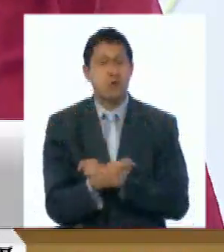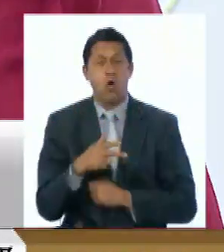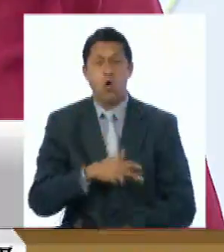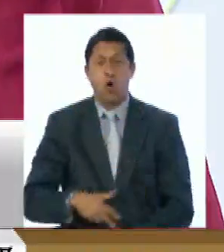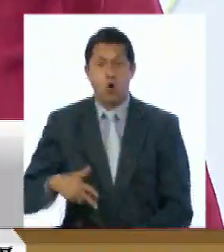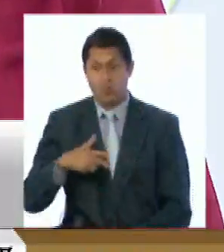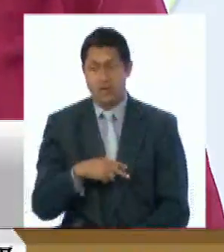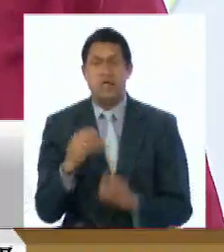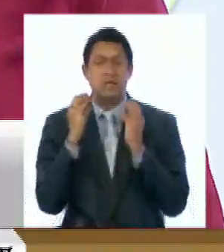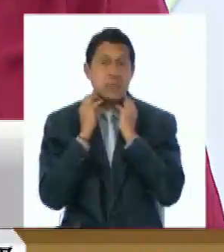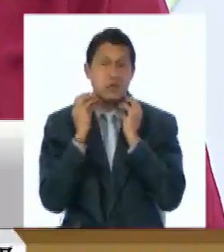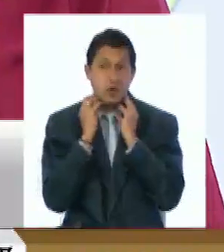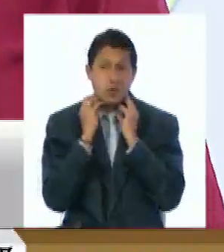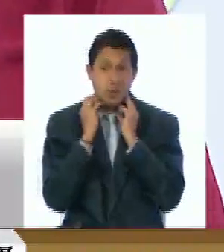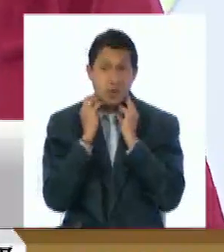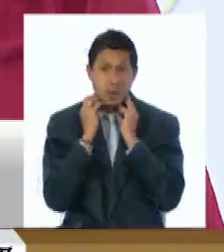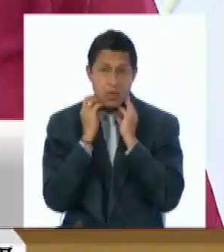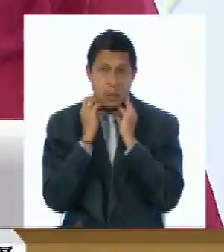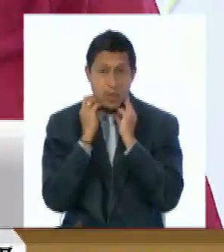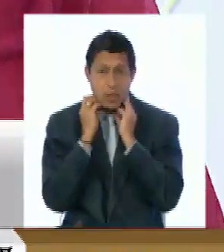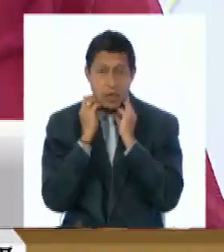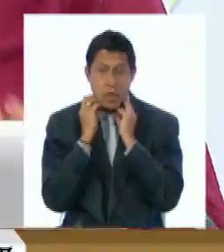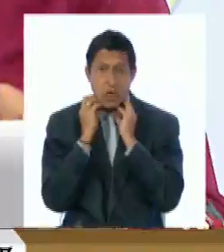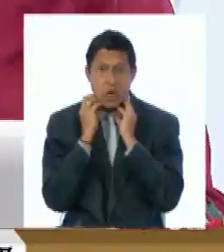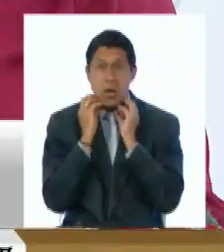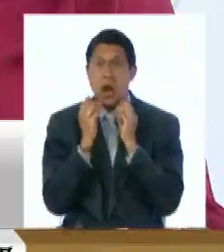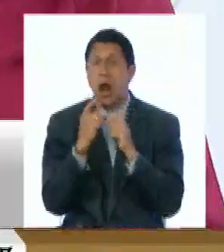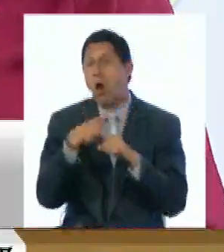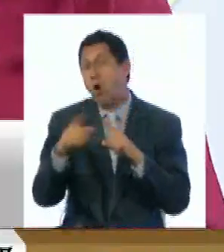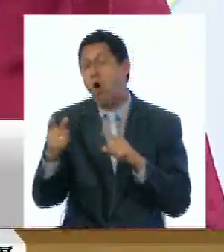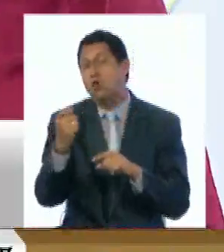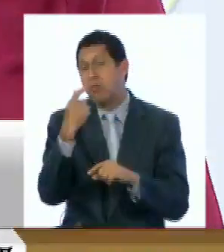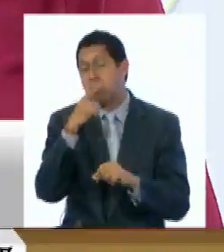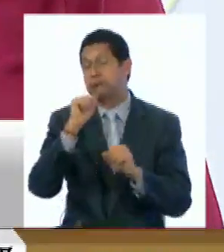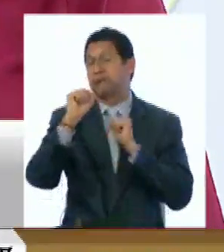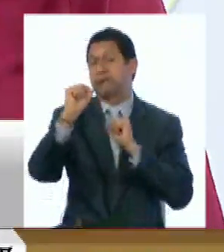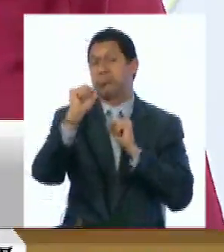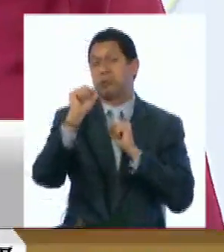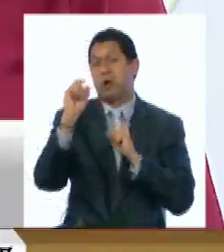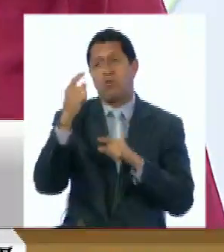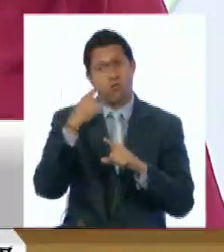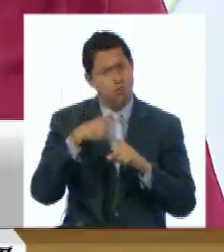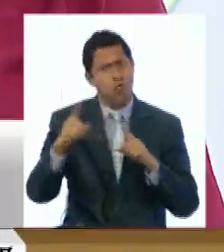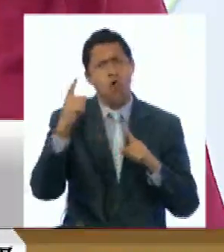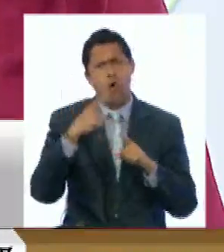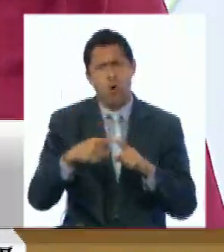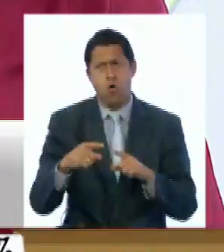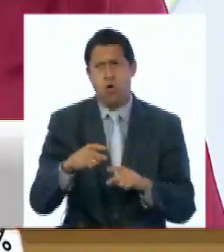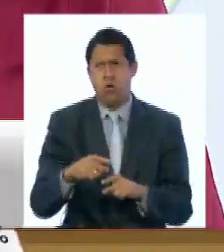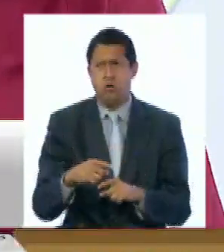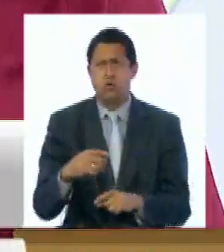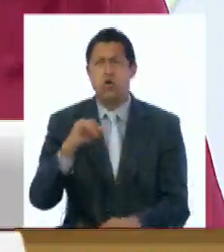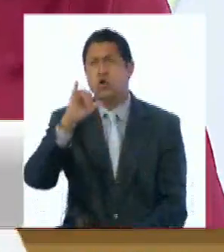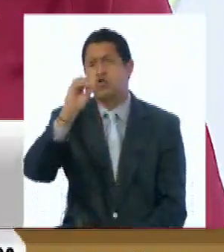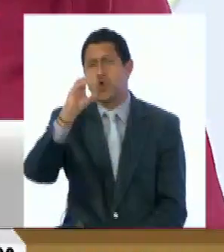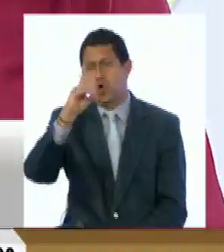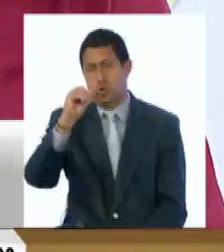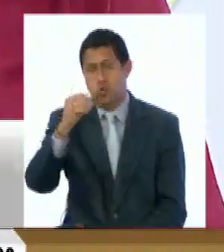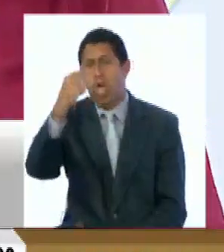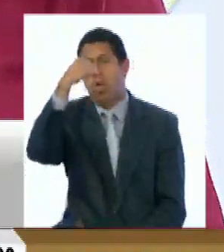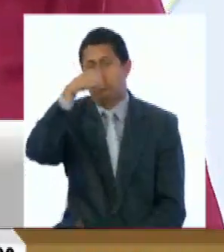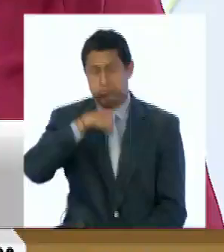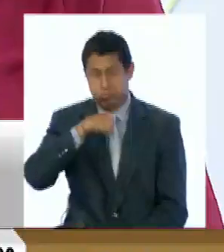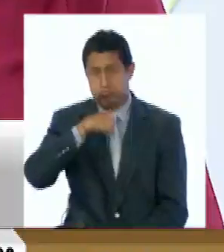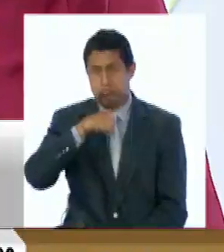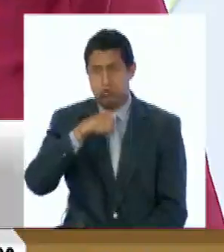hormona tiroidea y en el caso del hipertiroidismo hay drogas anti tiroideas u otros métodos como el yodo radioactivo el tratamiento quirúrgico